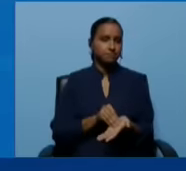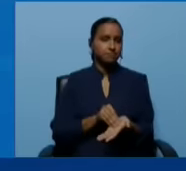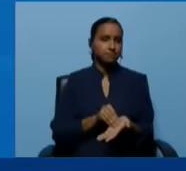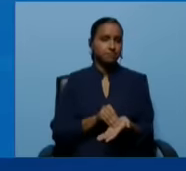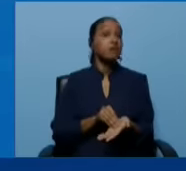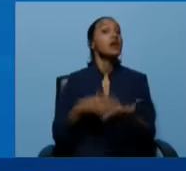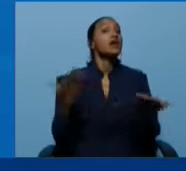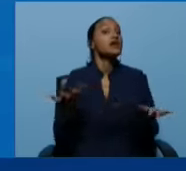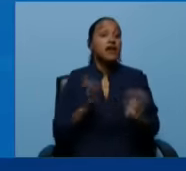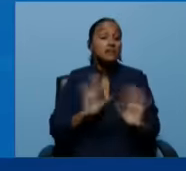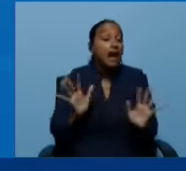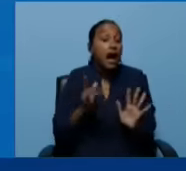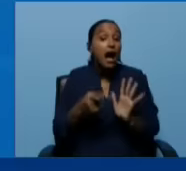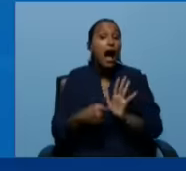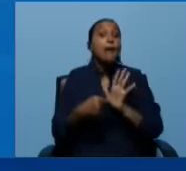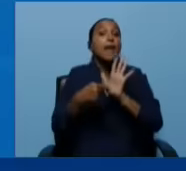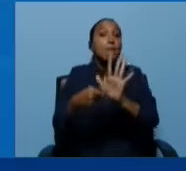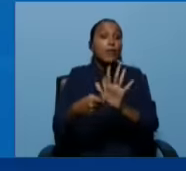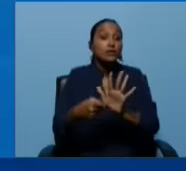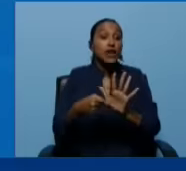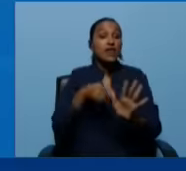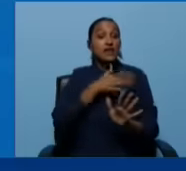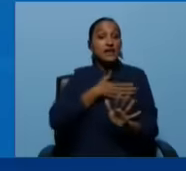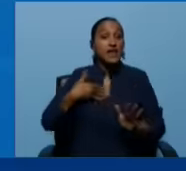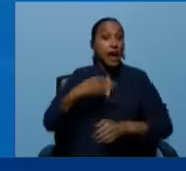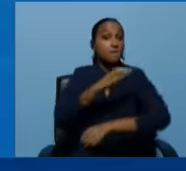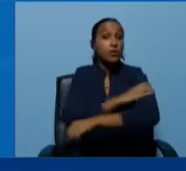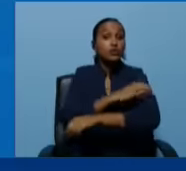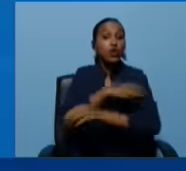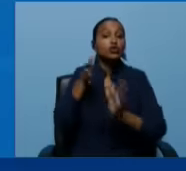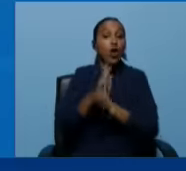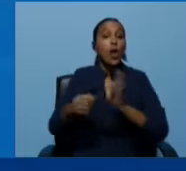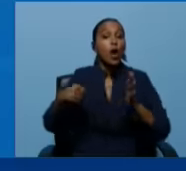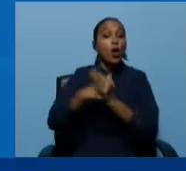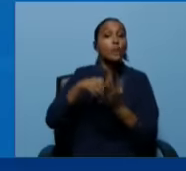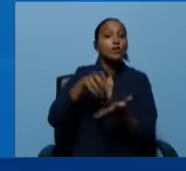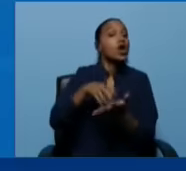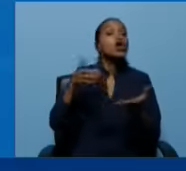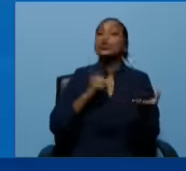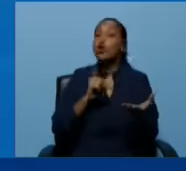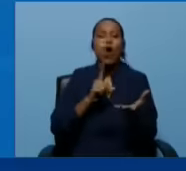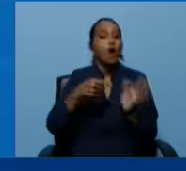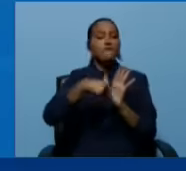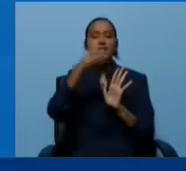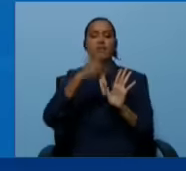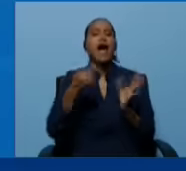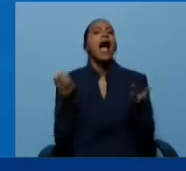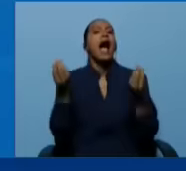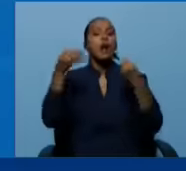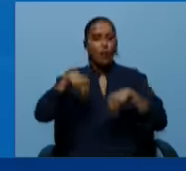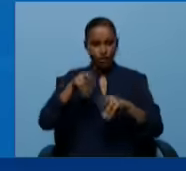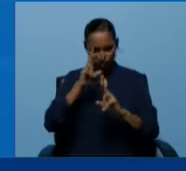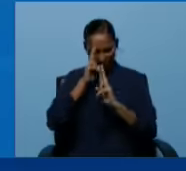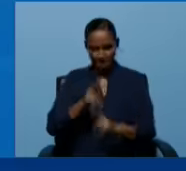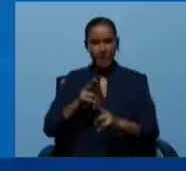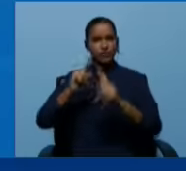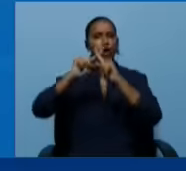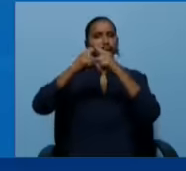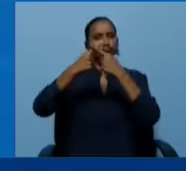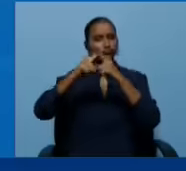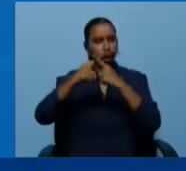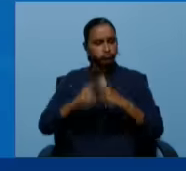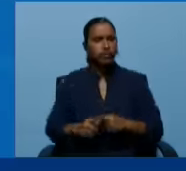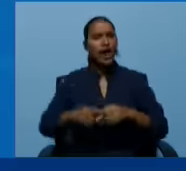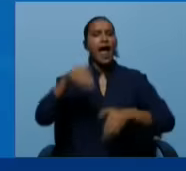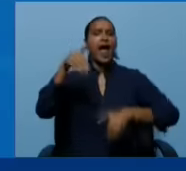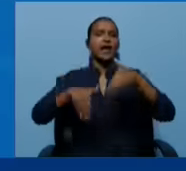dado muestras de sus intenciones golpistas al no firmar el acuerdo para el respeto de los resultados electorales